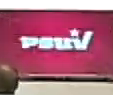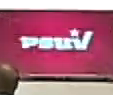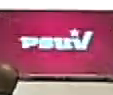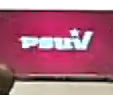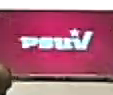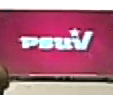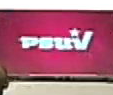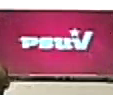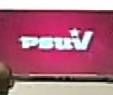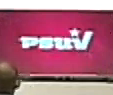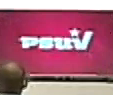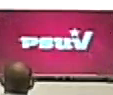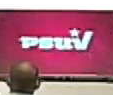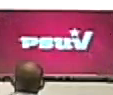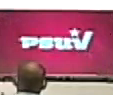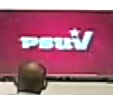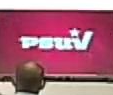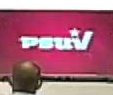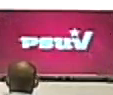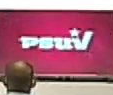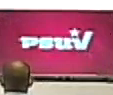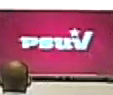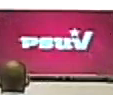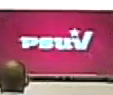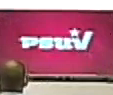capitán Diosdado Cabello Rondón.